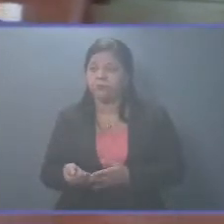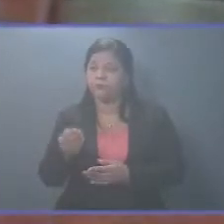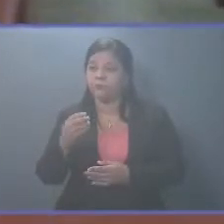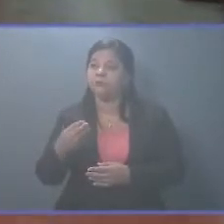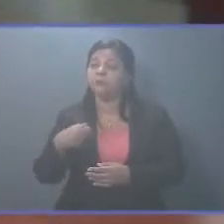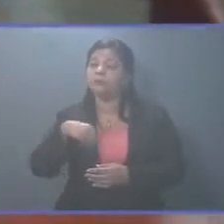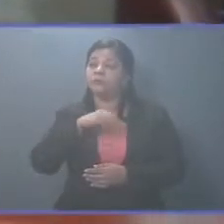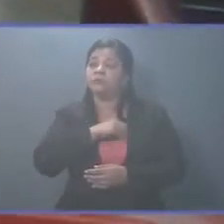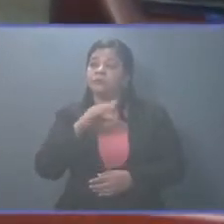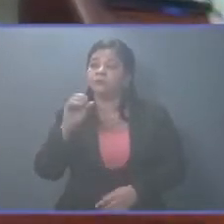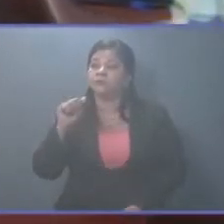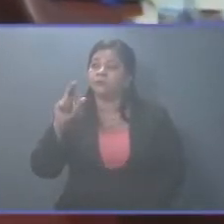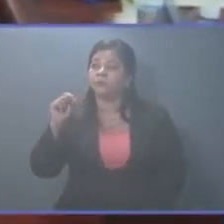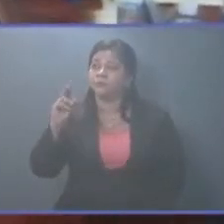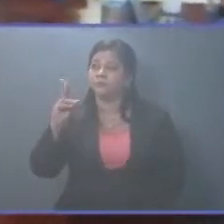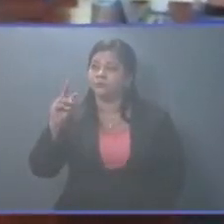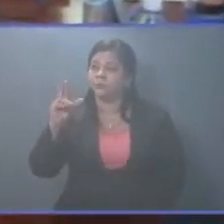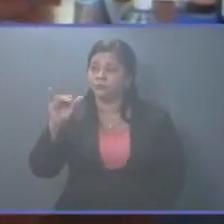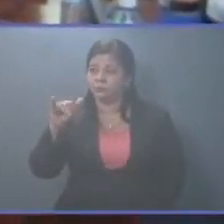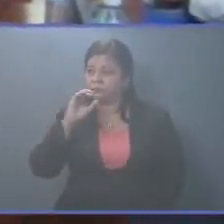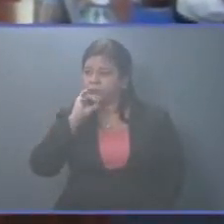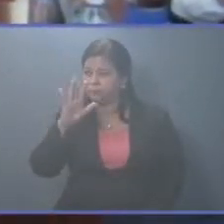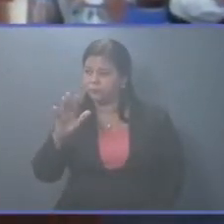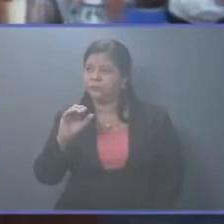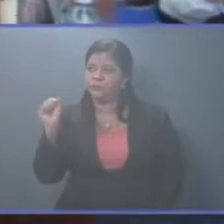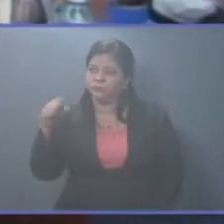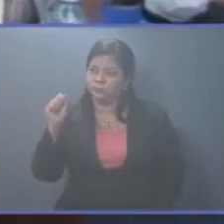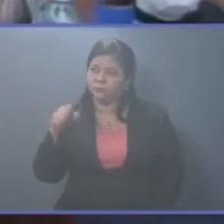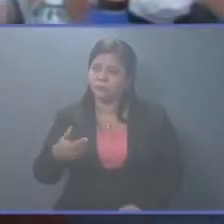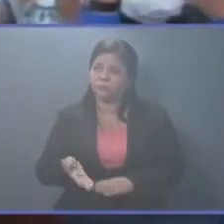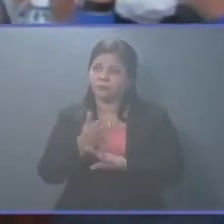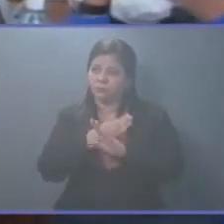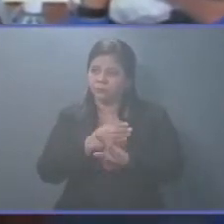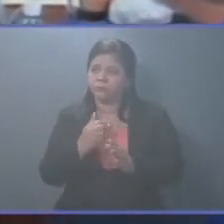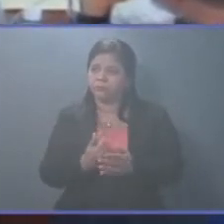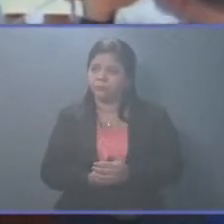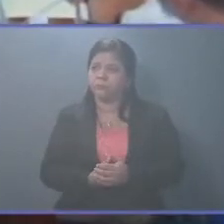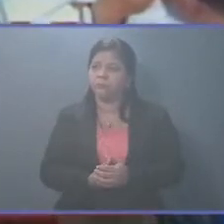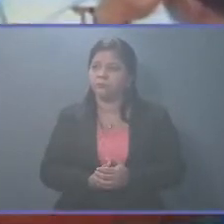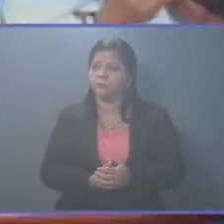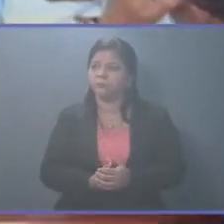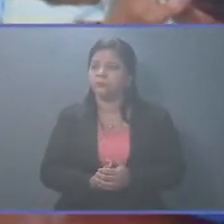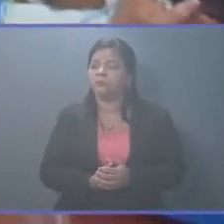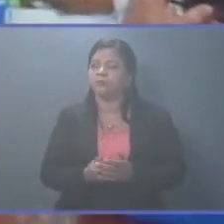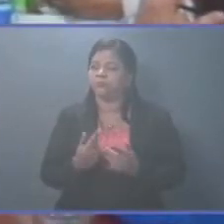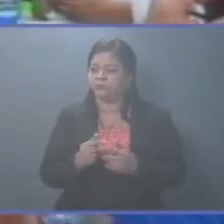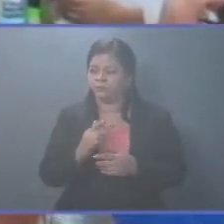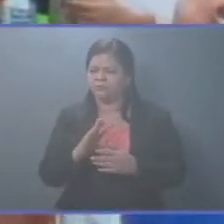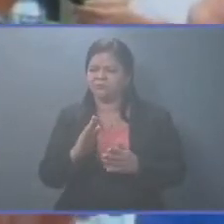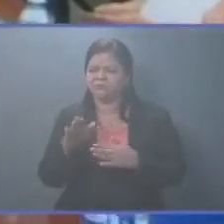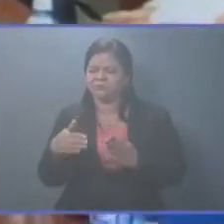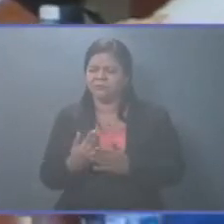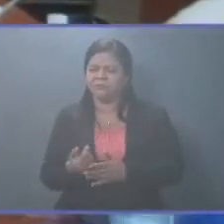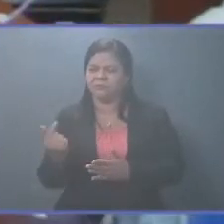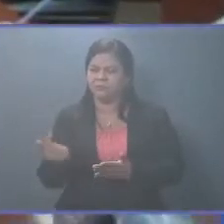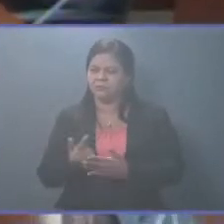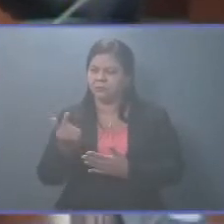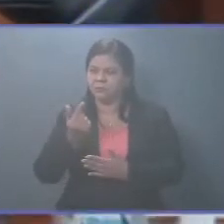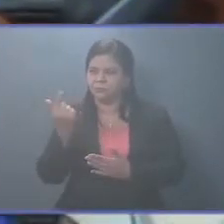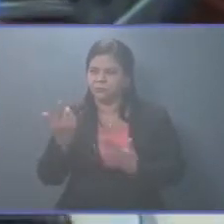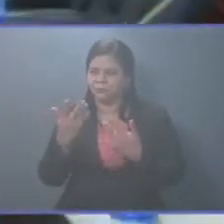Candray. Gracias, presidente. Tomándole la palabra, doctor, y respetando la autonomía que las universidades pueden